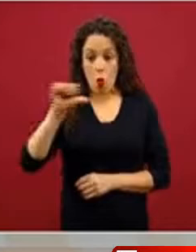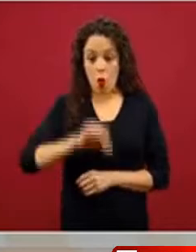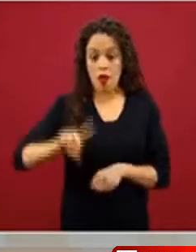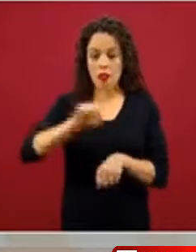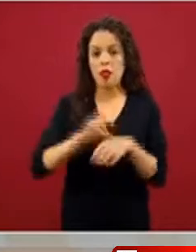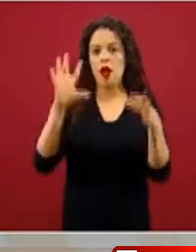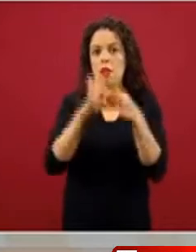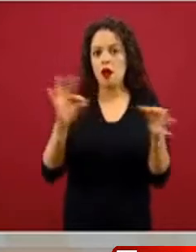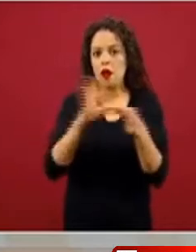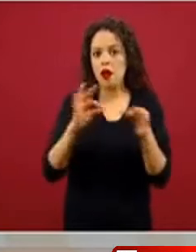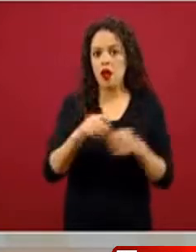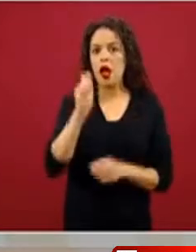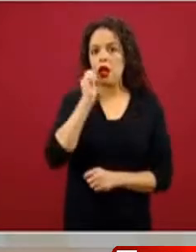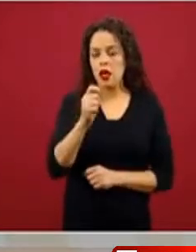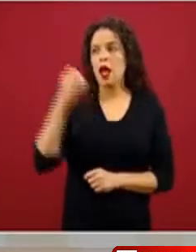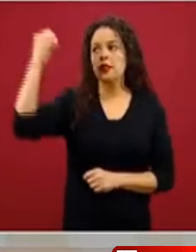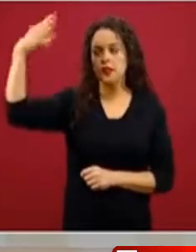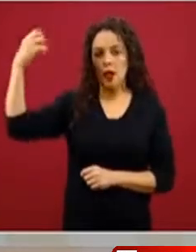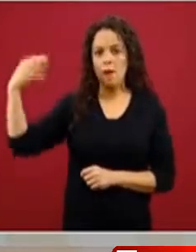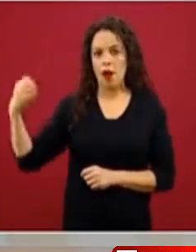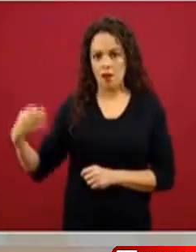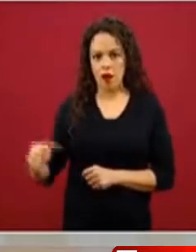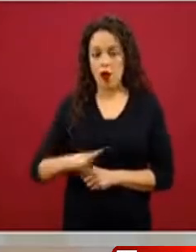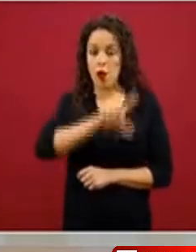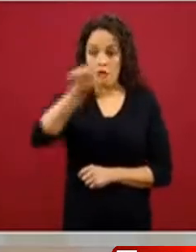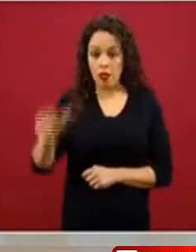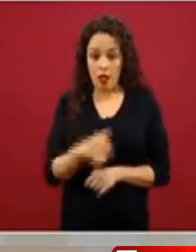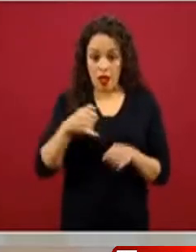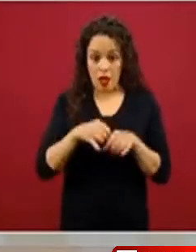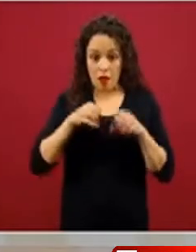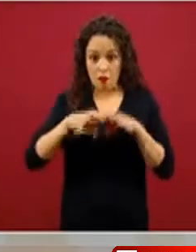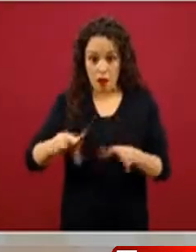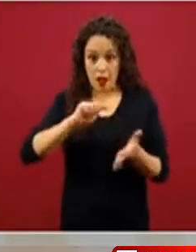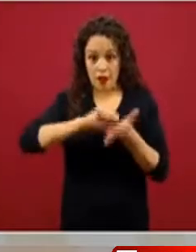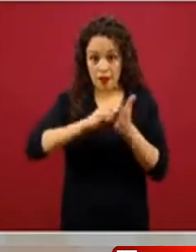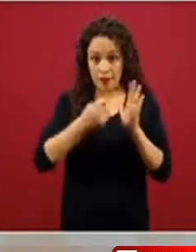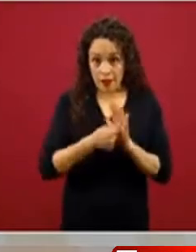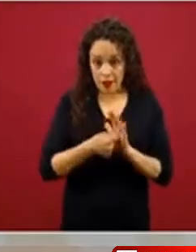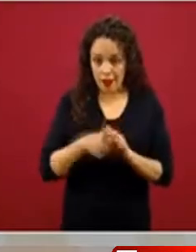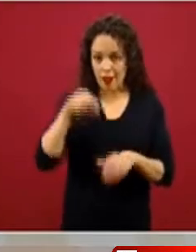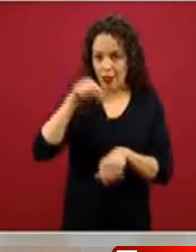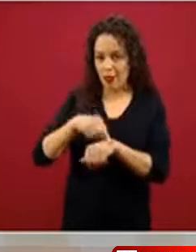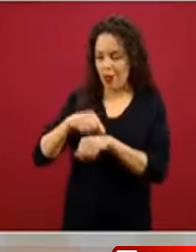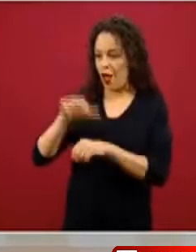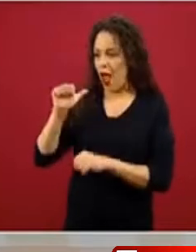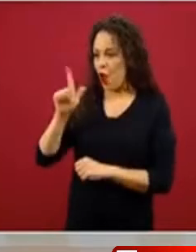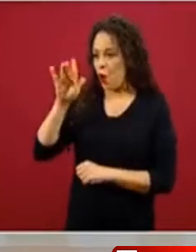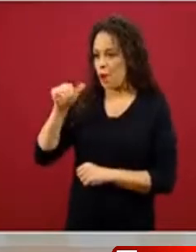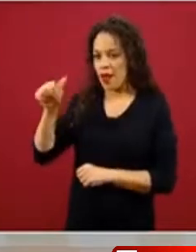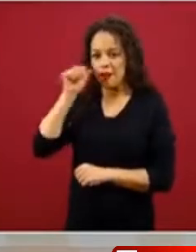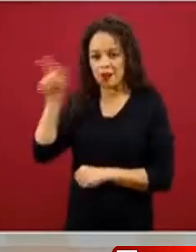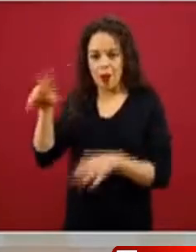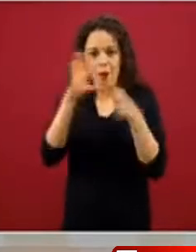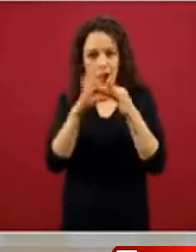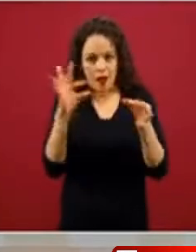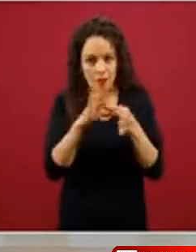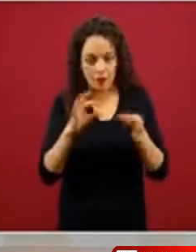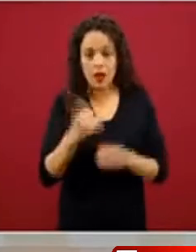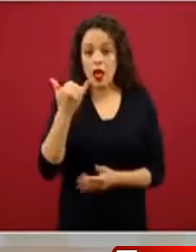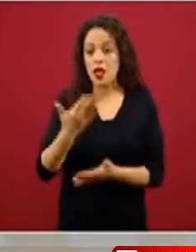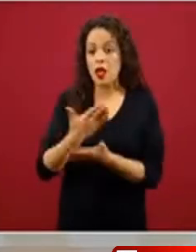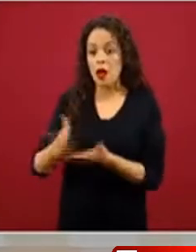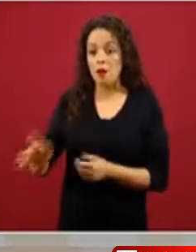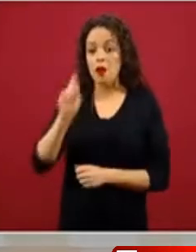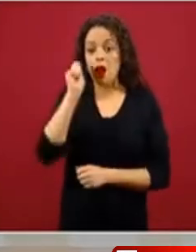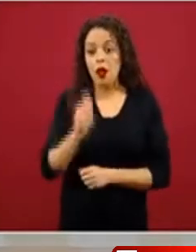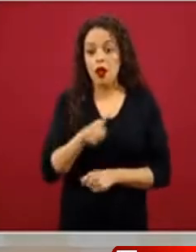semáforo y después del informe técnico que presentará el doctor Alomía, quien además presentará el